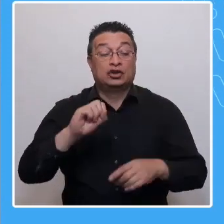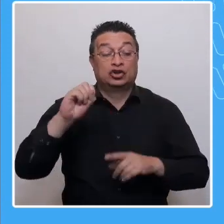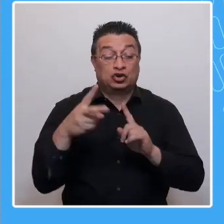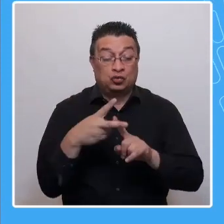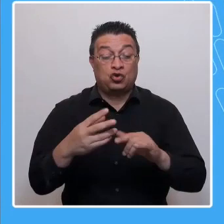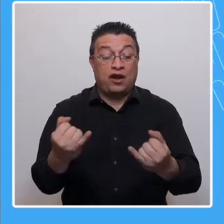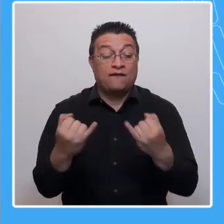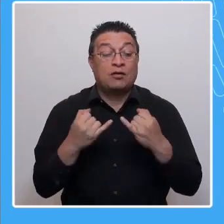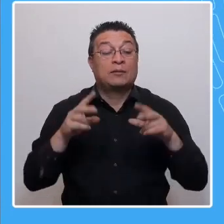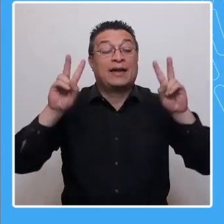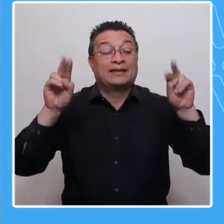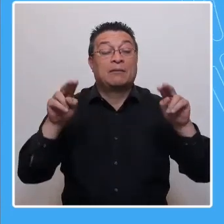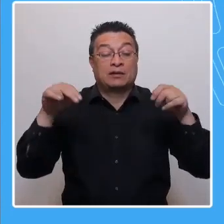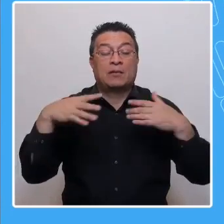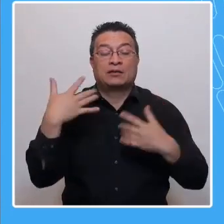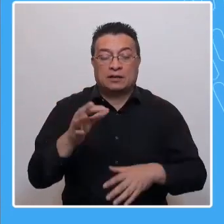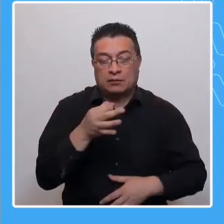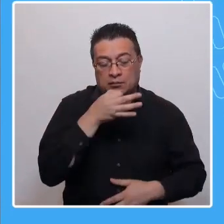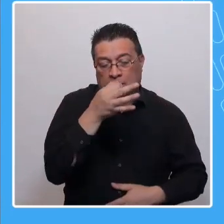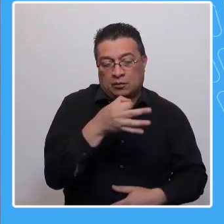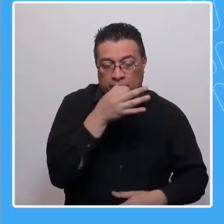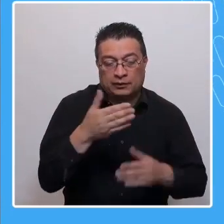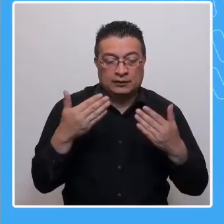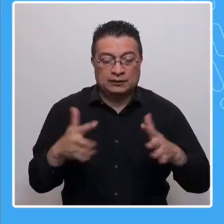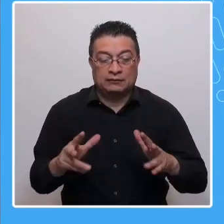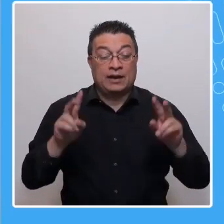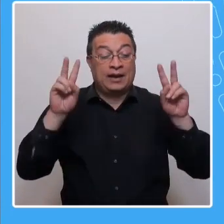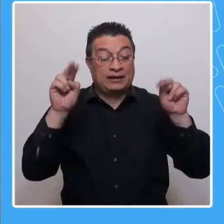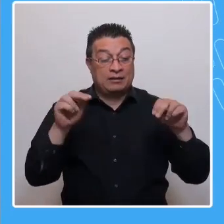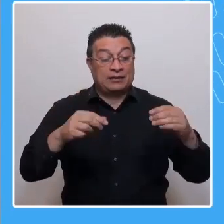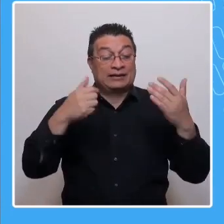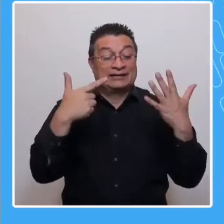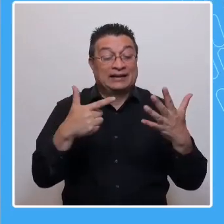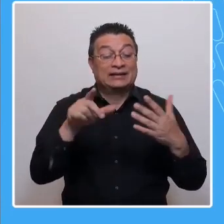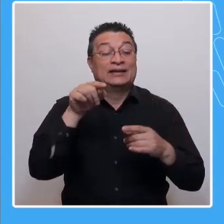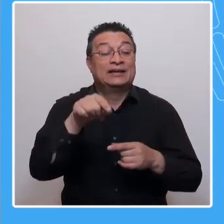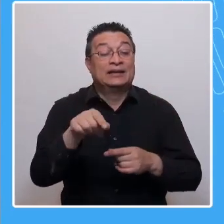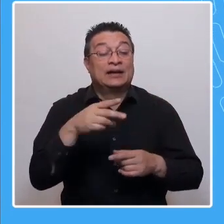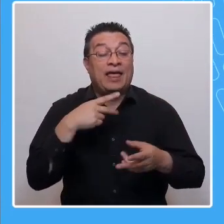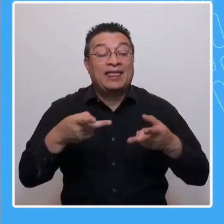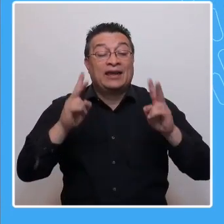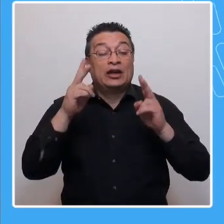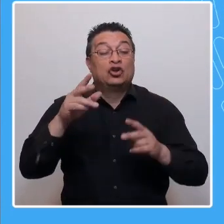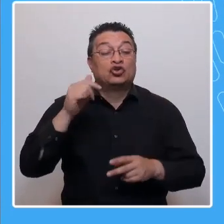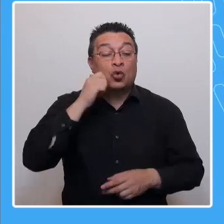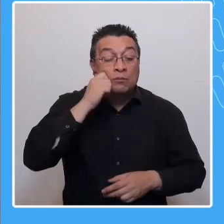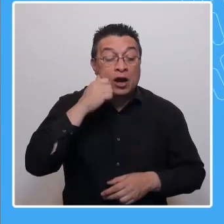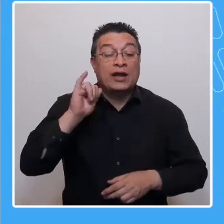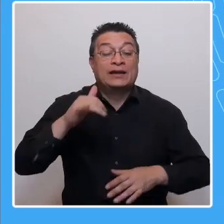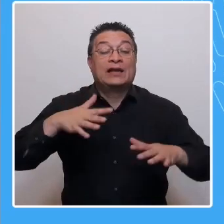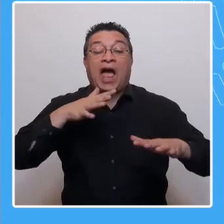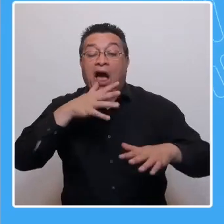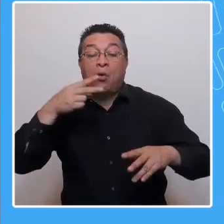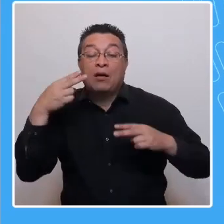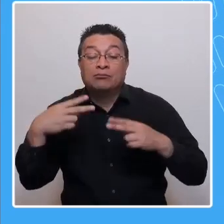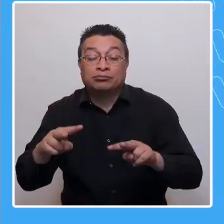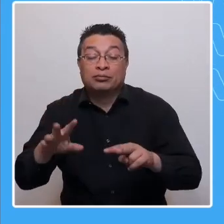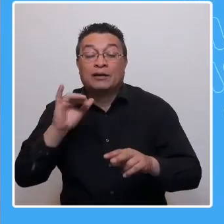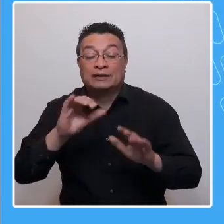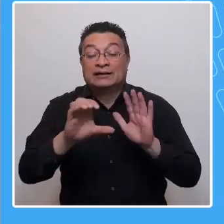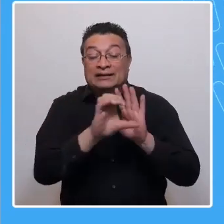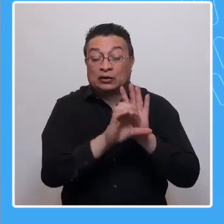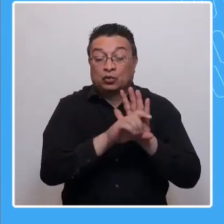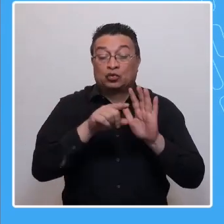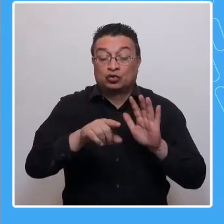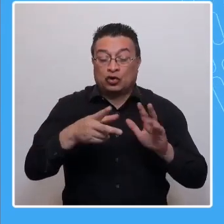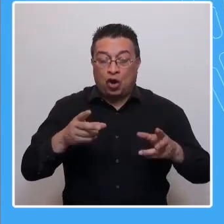compone por las temáticas que ya les acabo de mencionar. La temática 7 del derecho humano y de la naturaleza al agua y Estatuto Constitucional del Agua, que incluye aguas